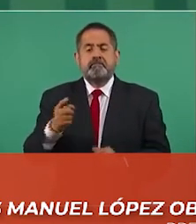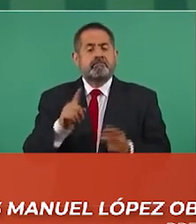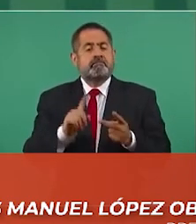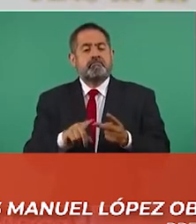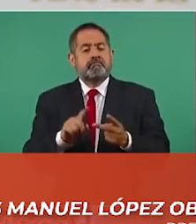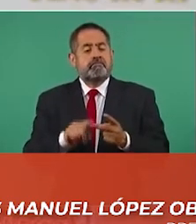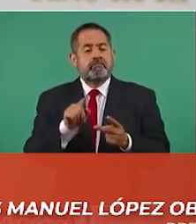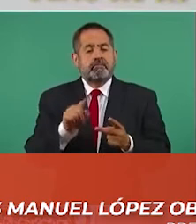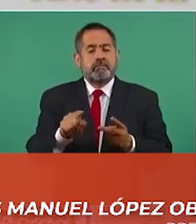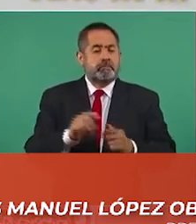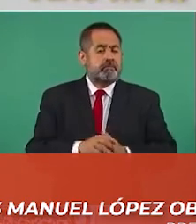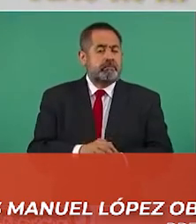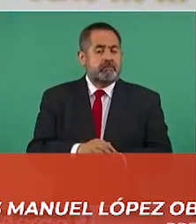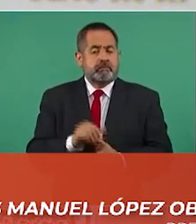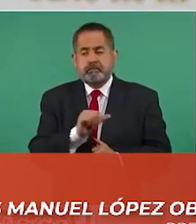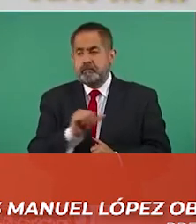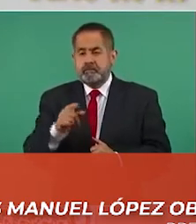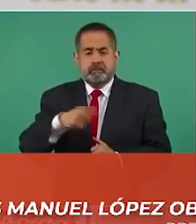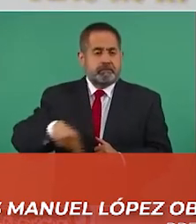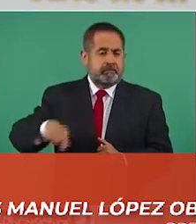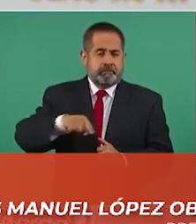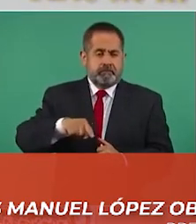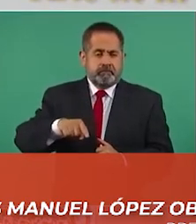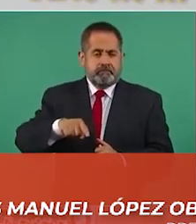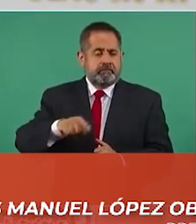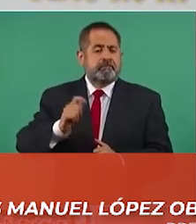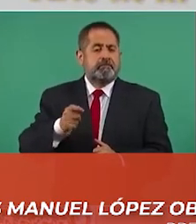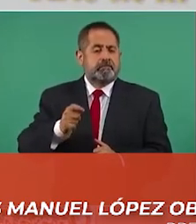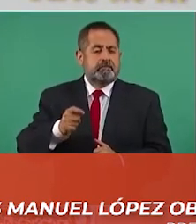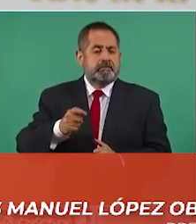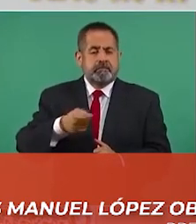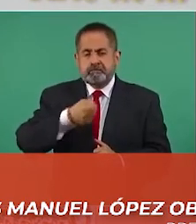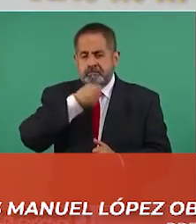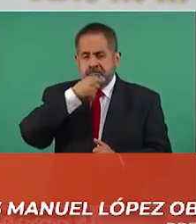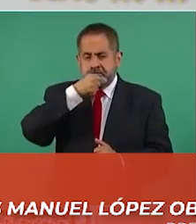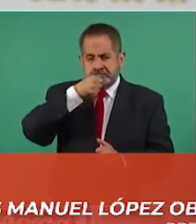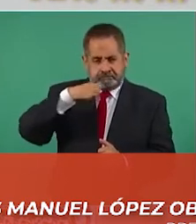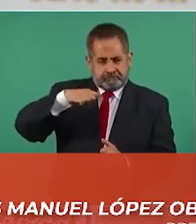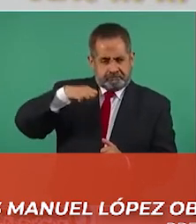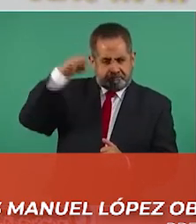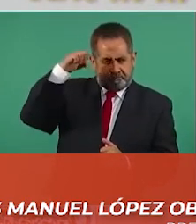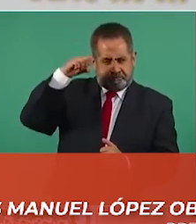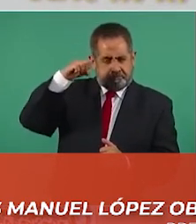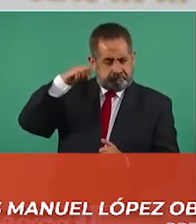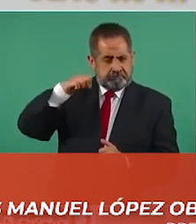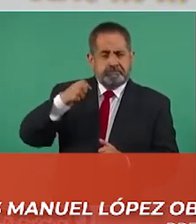se vacunó a la mayoría de adultos mayores.